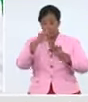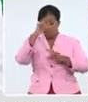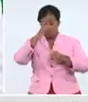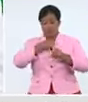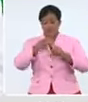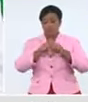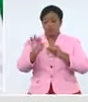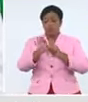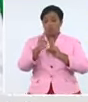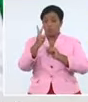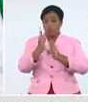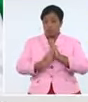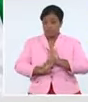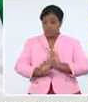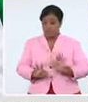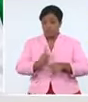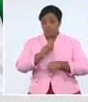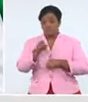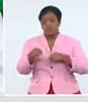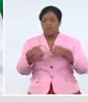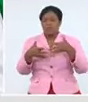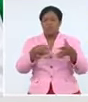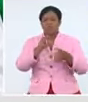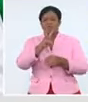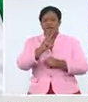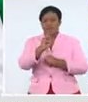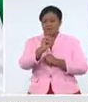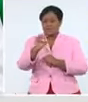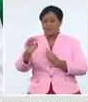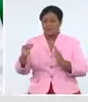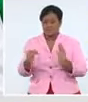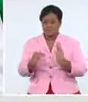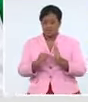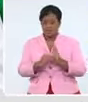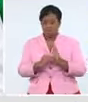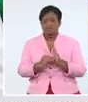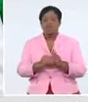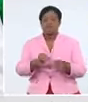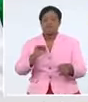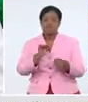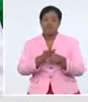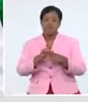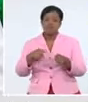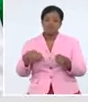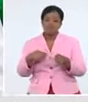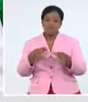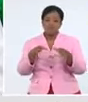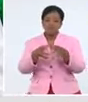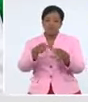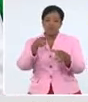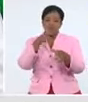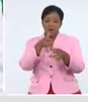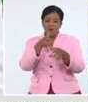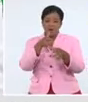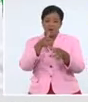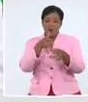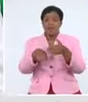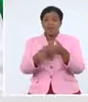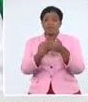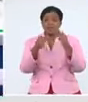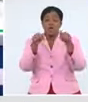personas que están en el orden de más de 300.000 a nivel de todo el país, los vamos a estar vacunando a partir del día de hoy en